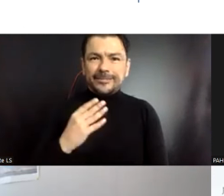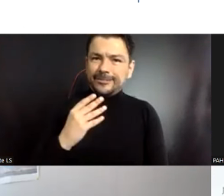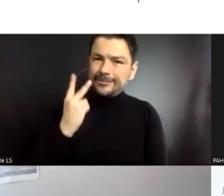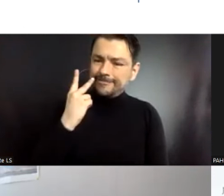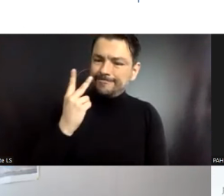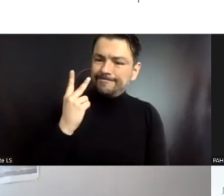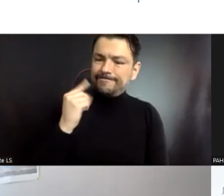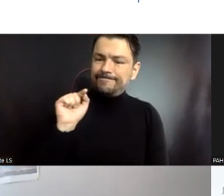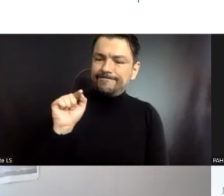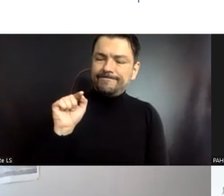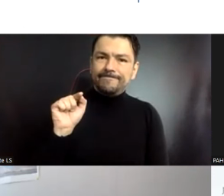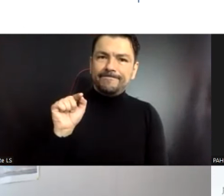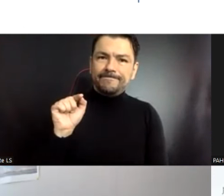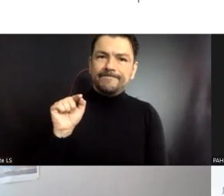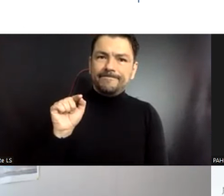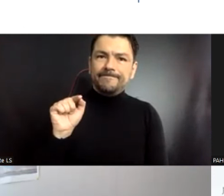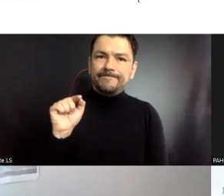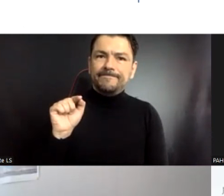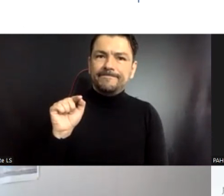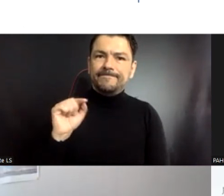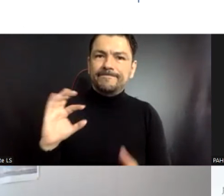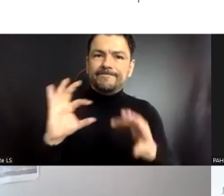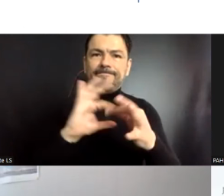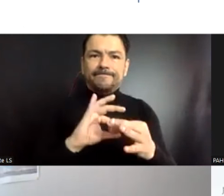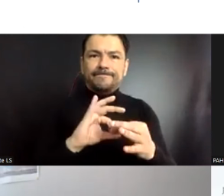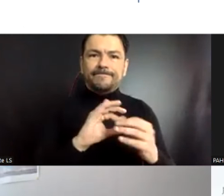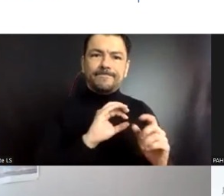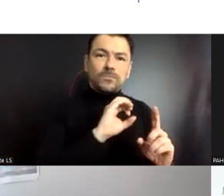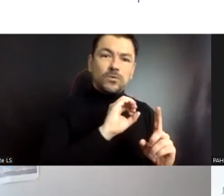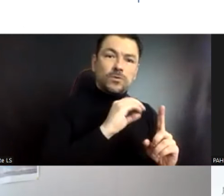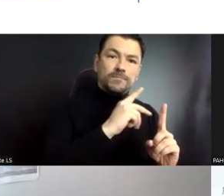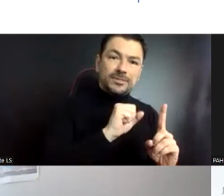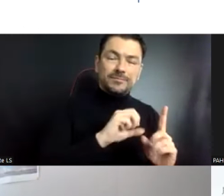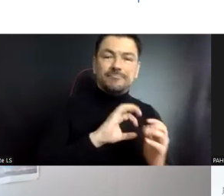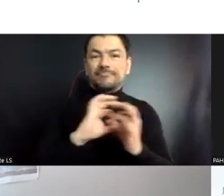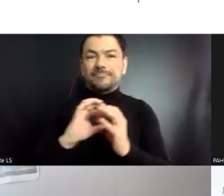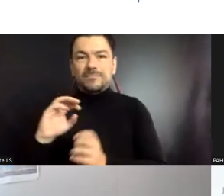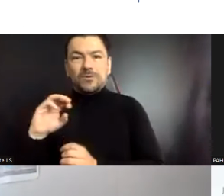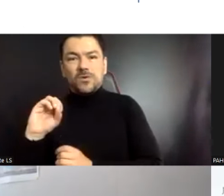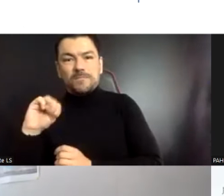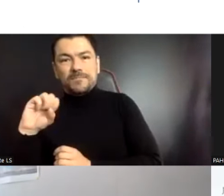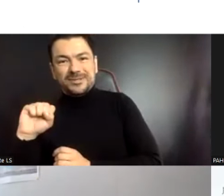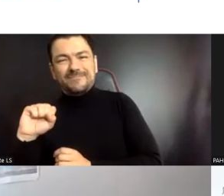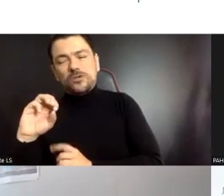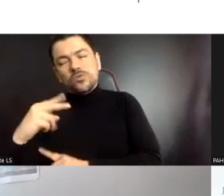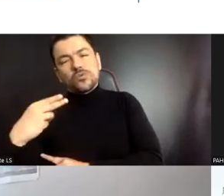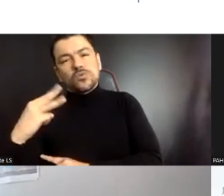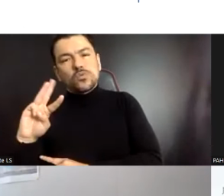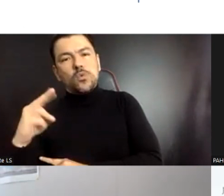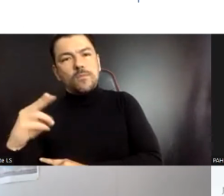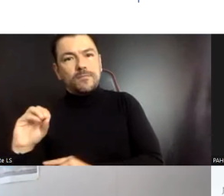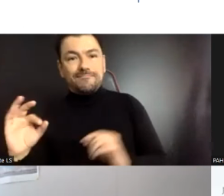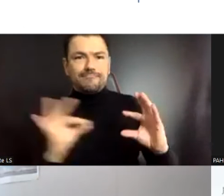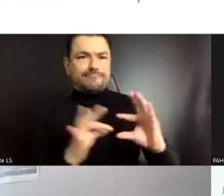la OPS junto con la OMS trabajan conjuntamente. Gracias a todos. El webinario grabado